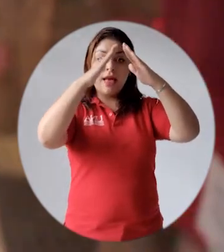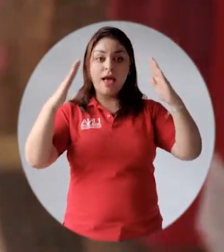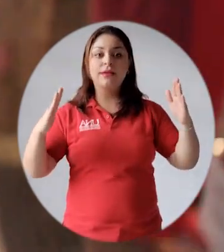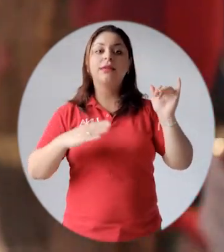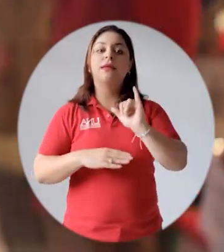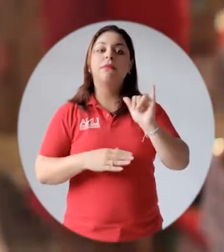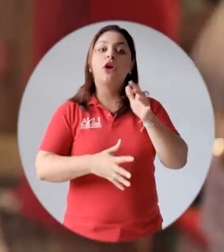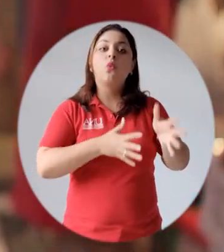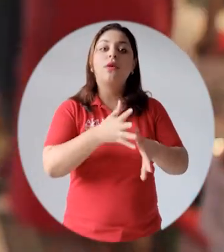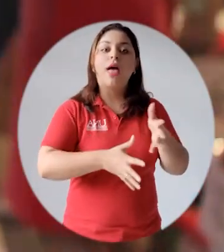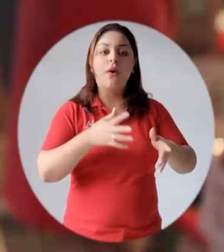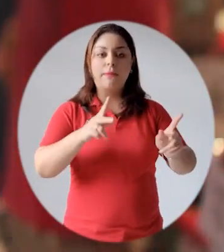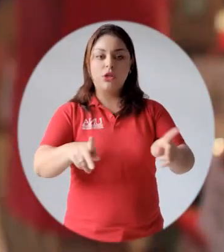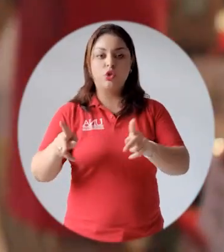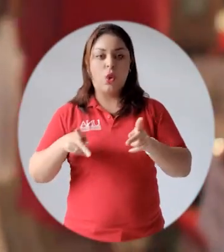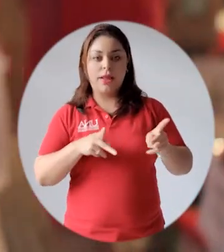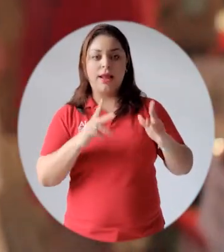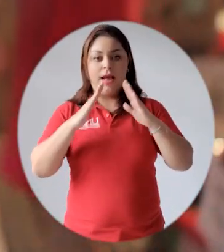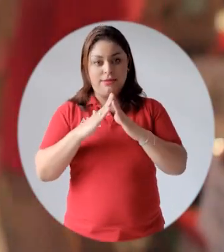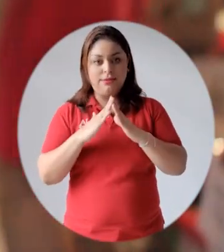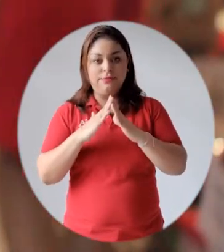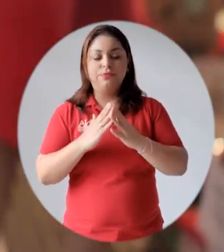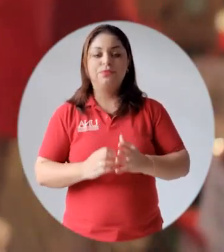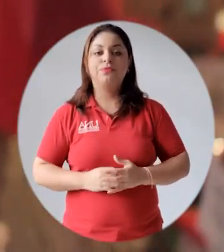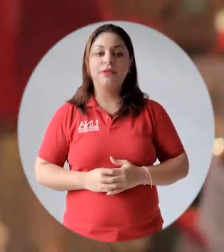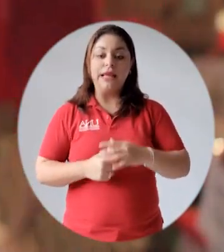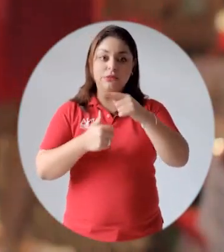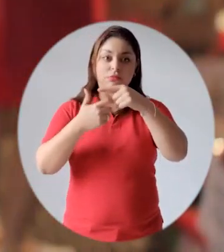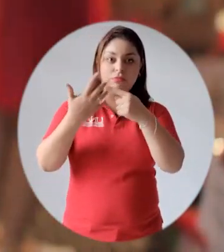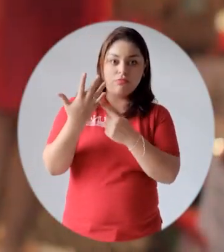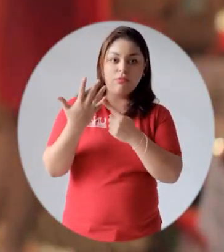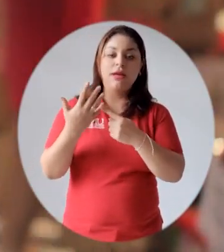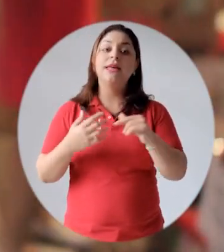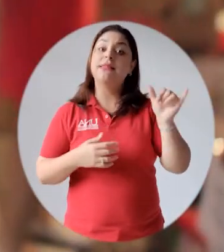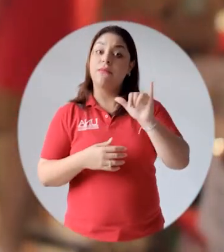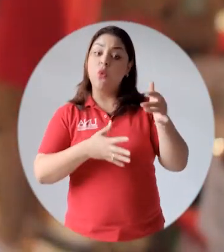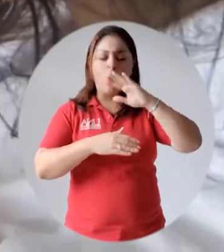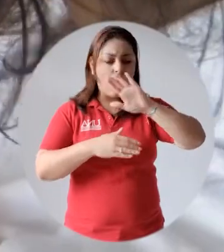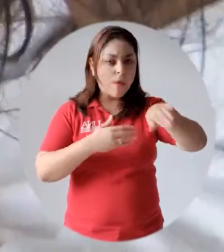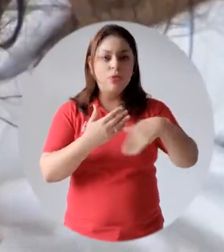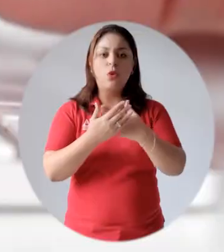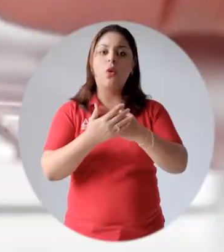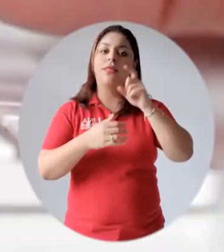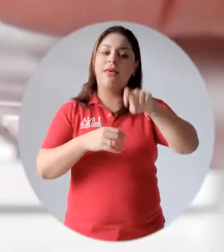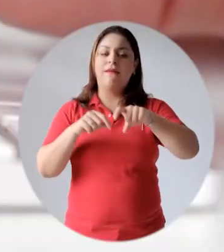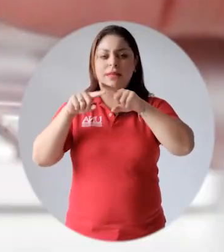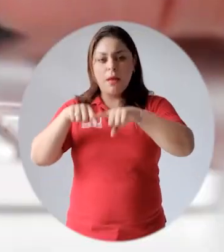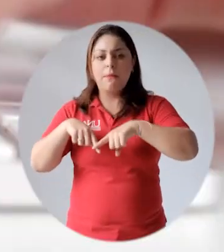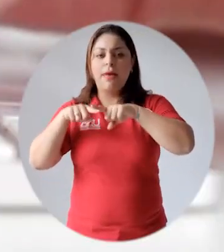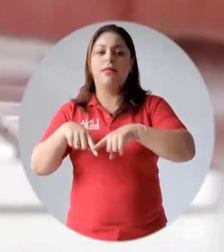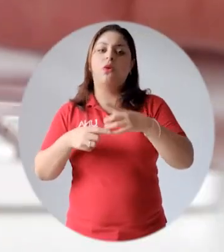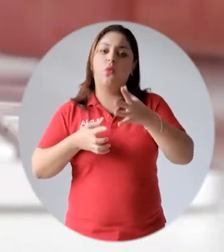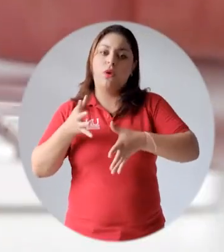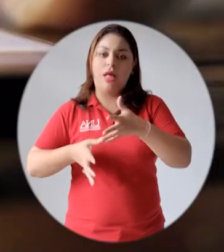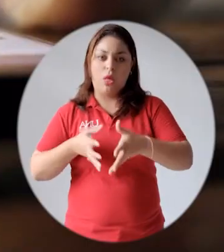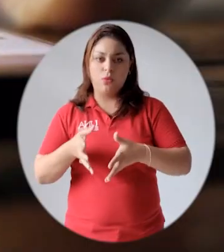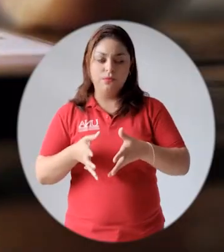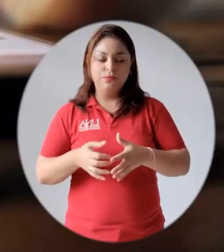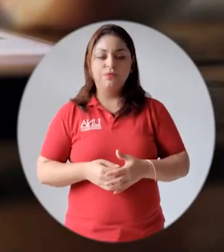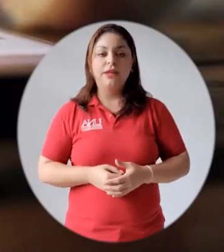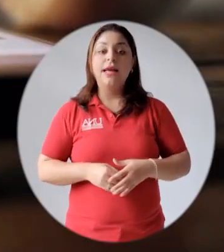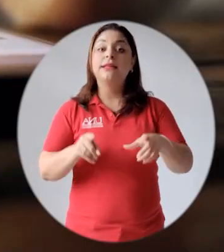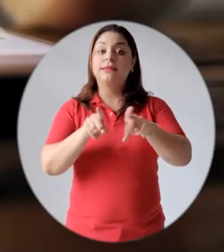la vivienda y el cuidado a integrantes del hogar. Y algo importante es que vamos a conocer el cuidado de niños y niñas menores